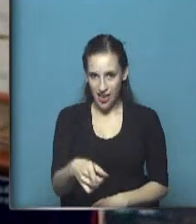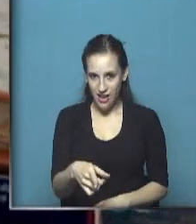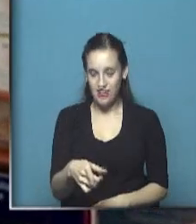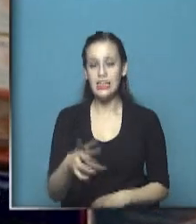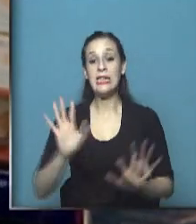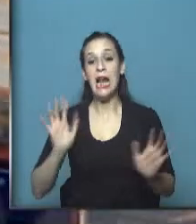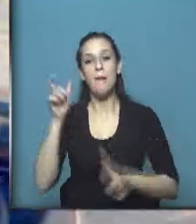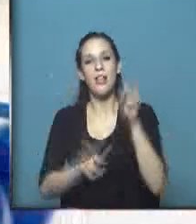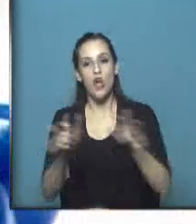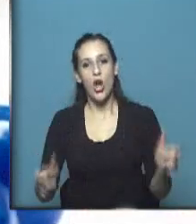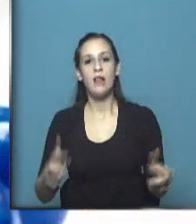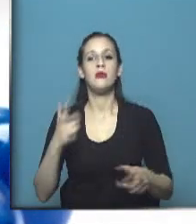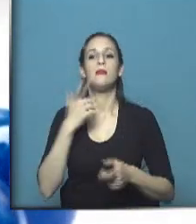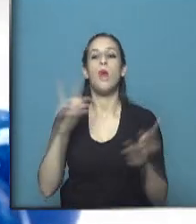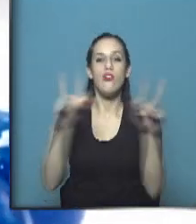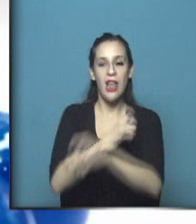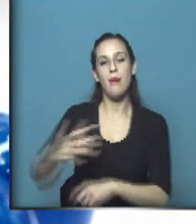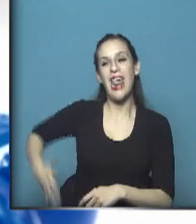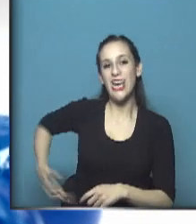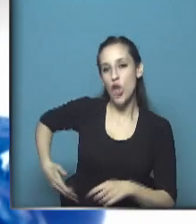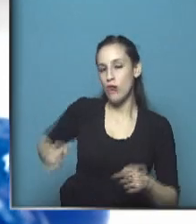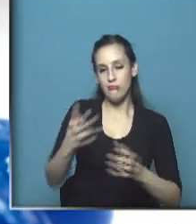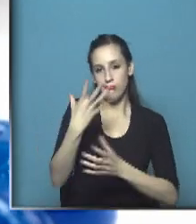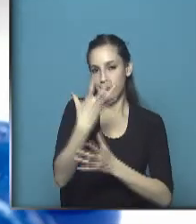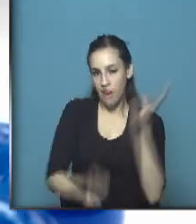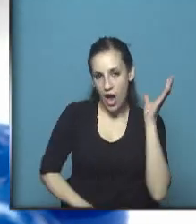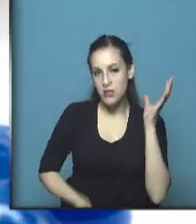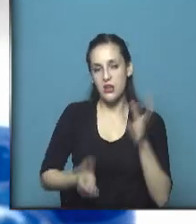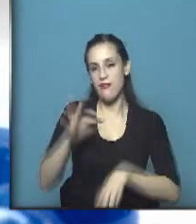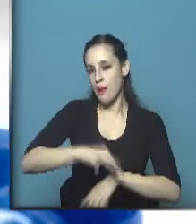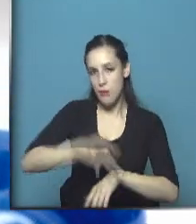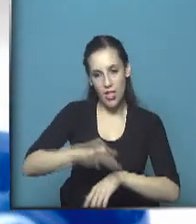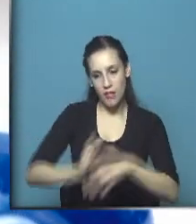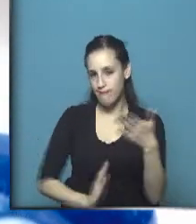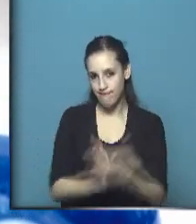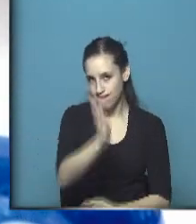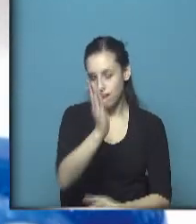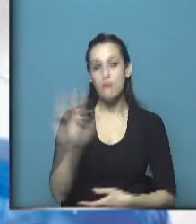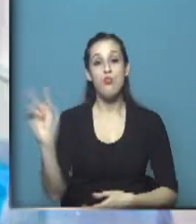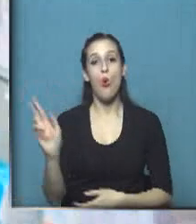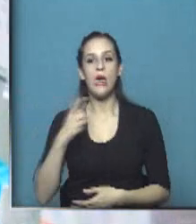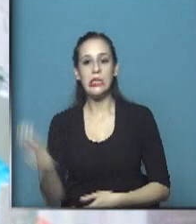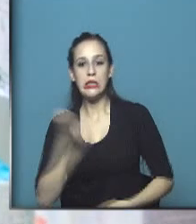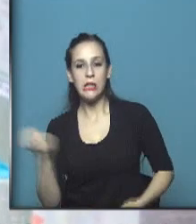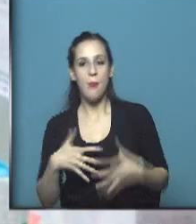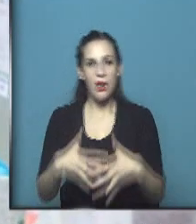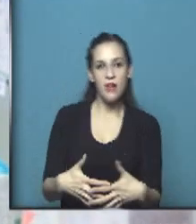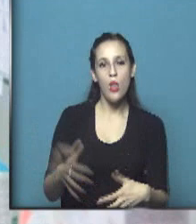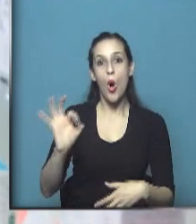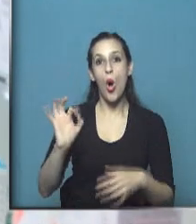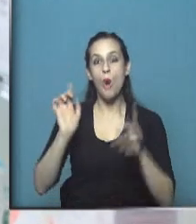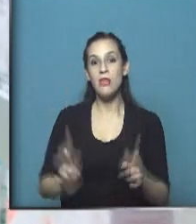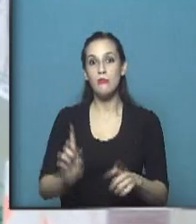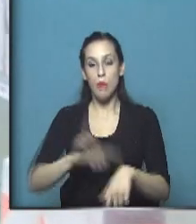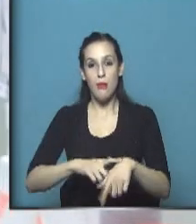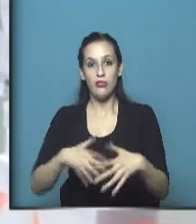La gente que se hace diálisis por enfermedad renal terminal. La mujer que busca embarazarse o durante el embarazo, solo